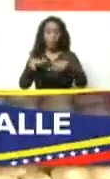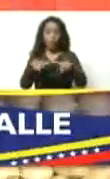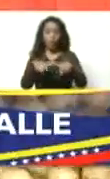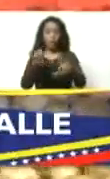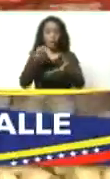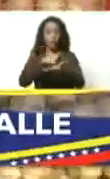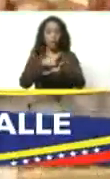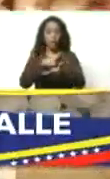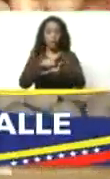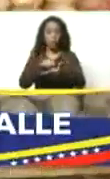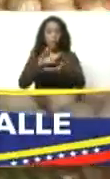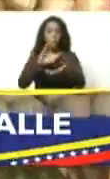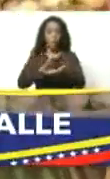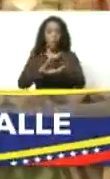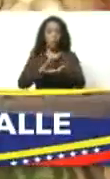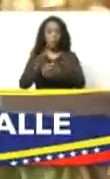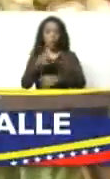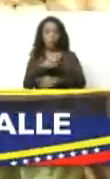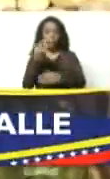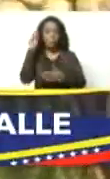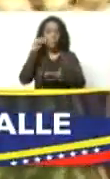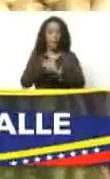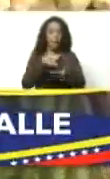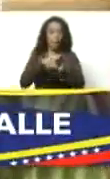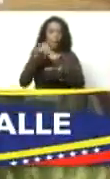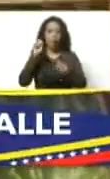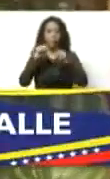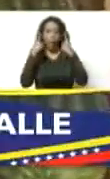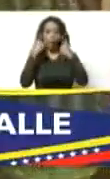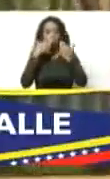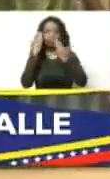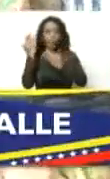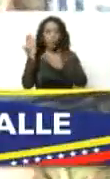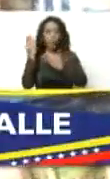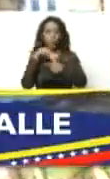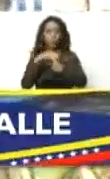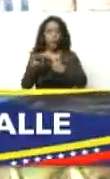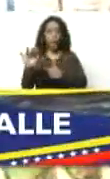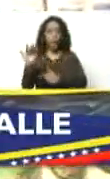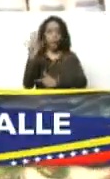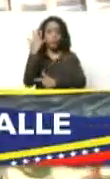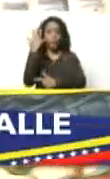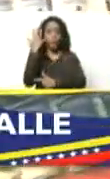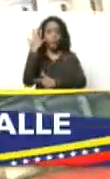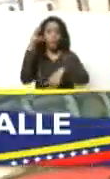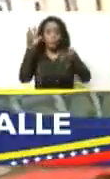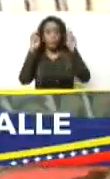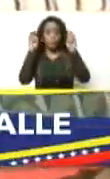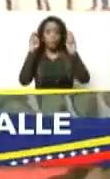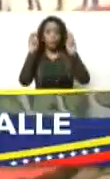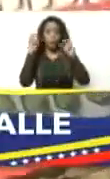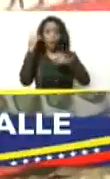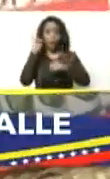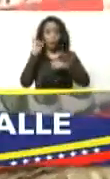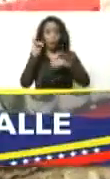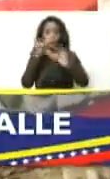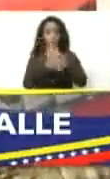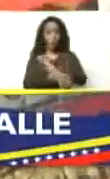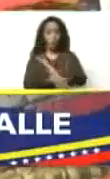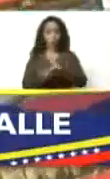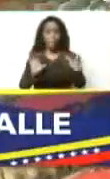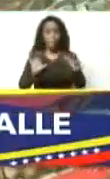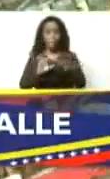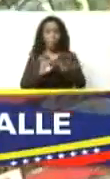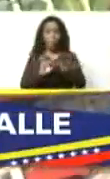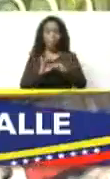centro capital, en los alrededores, Miranda, La Guaira. Entonces, el quinto vértice está relacionado con la